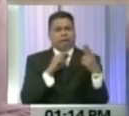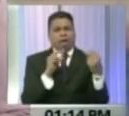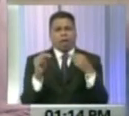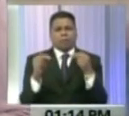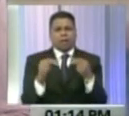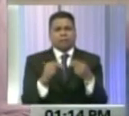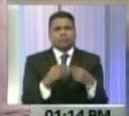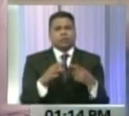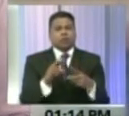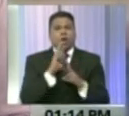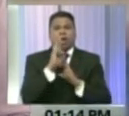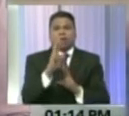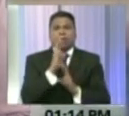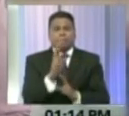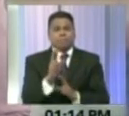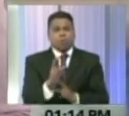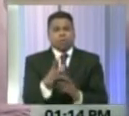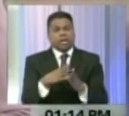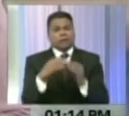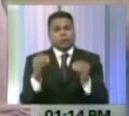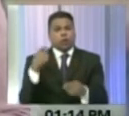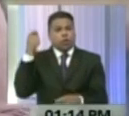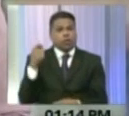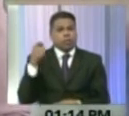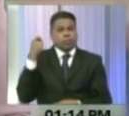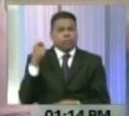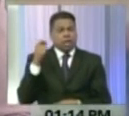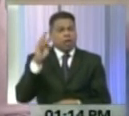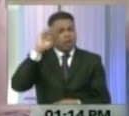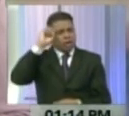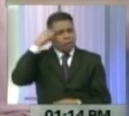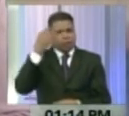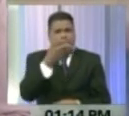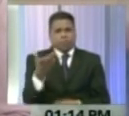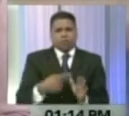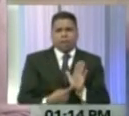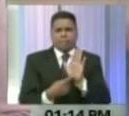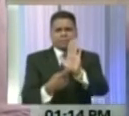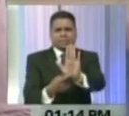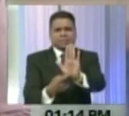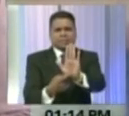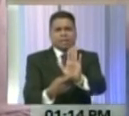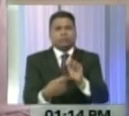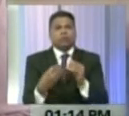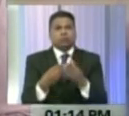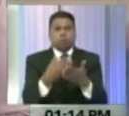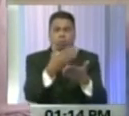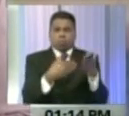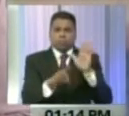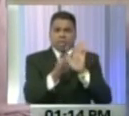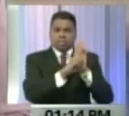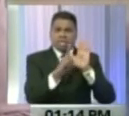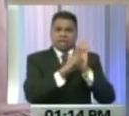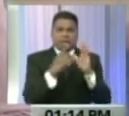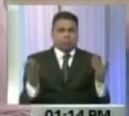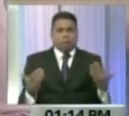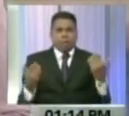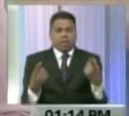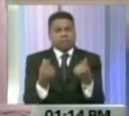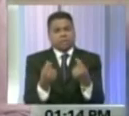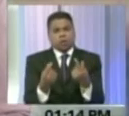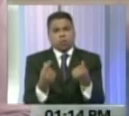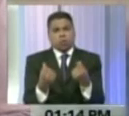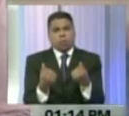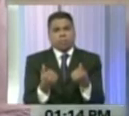Turis, responde las inquietudes de los diputados. Recordemos que hoy está presentando la extensión de ese decreto de emergencia económica que